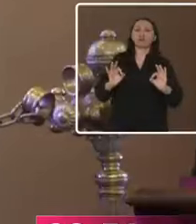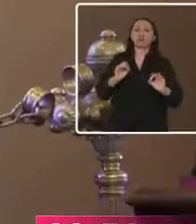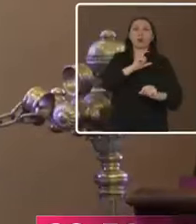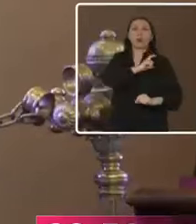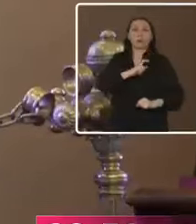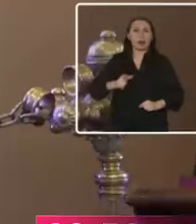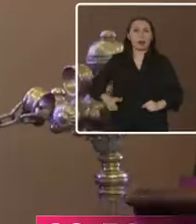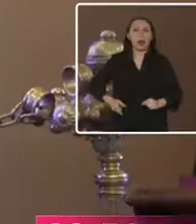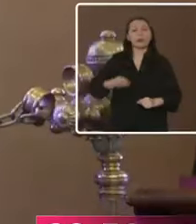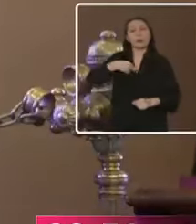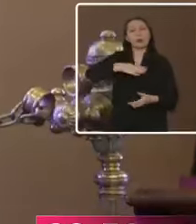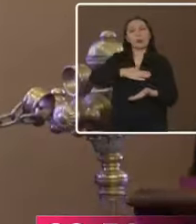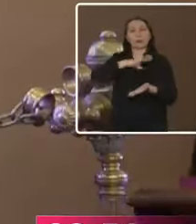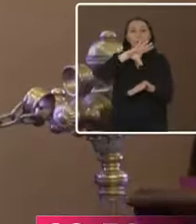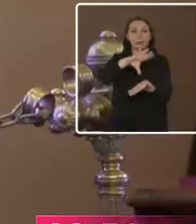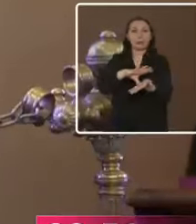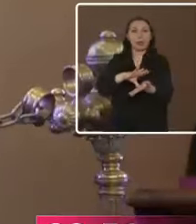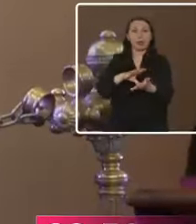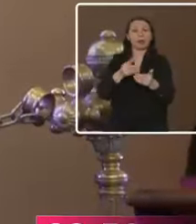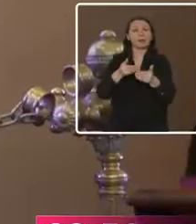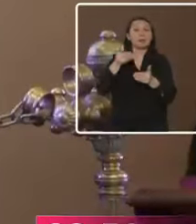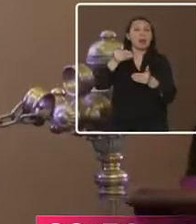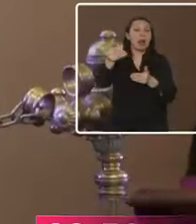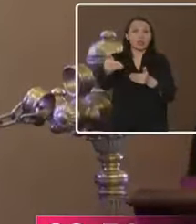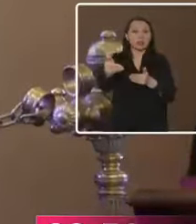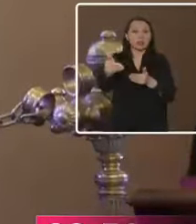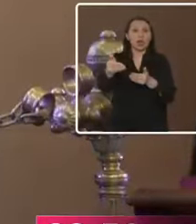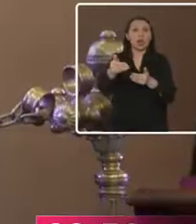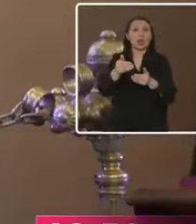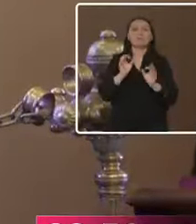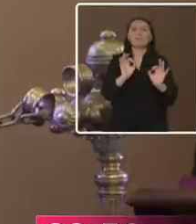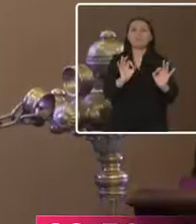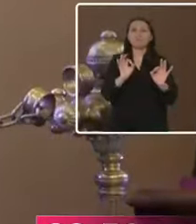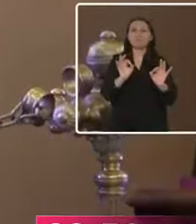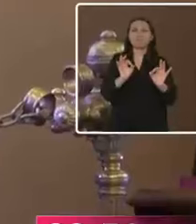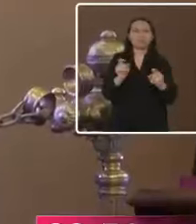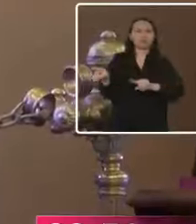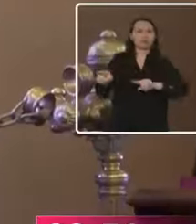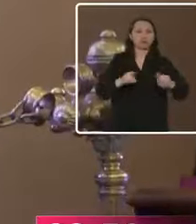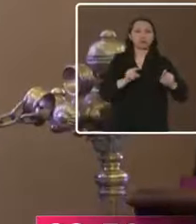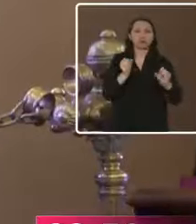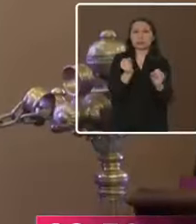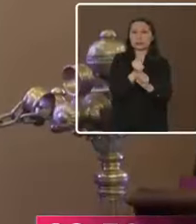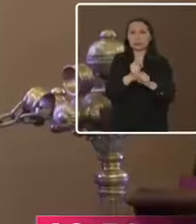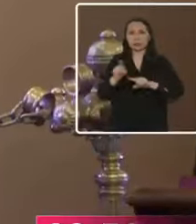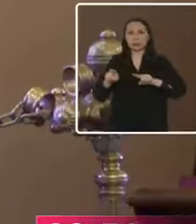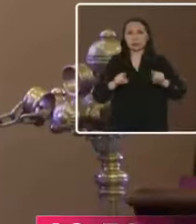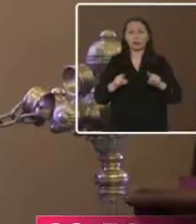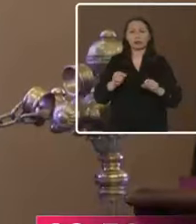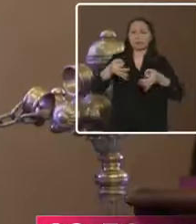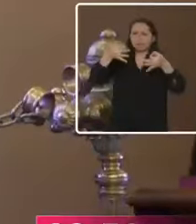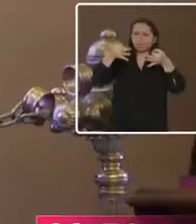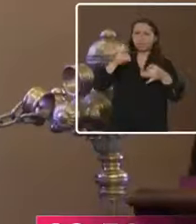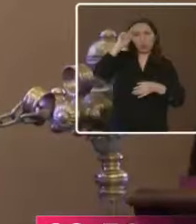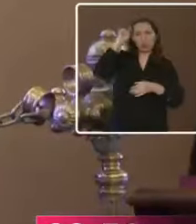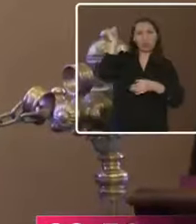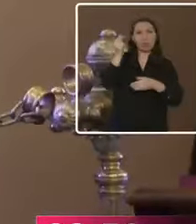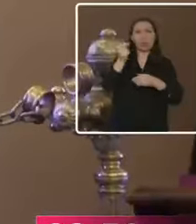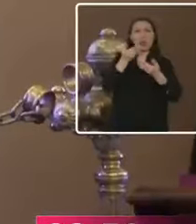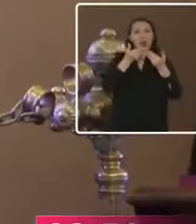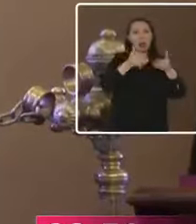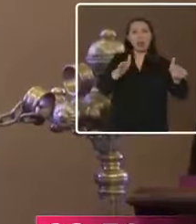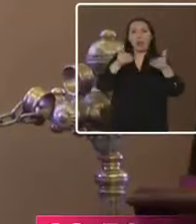que ha tenido nuestro país. Más allá de su excepcional capacidad de gestión, de sus sólidas ideas de